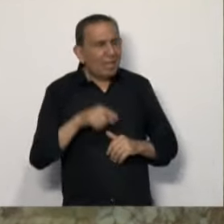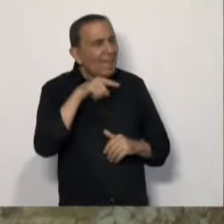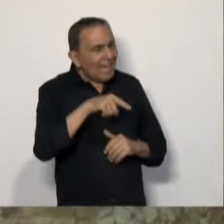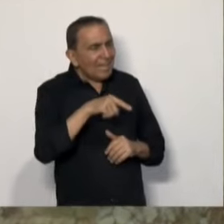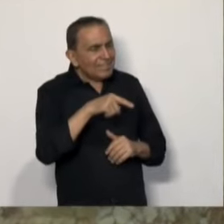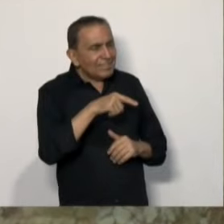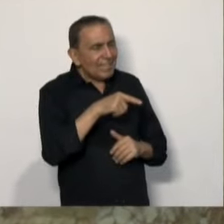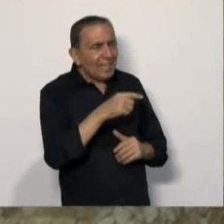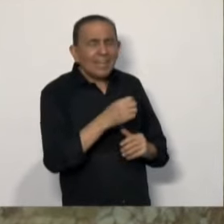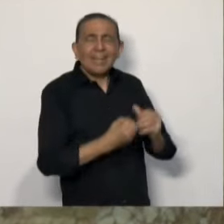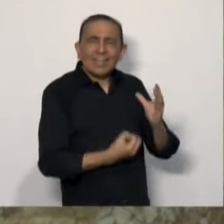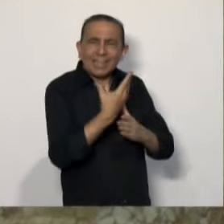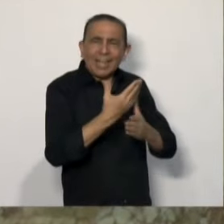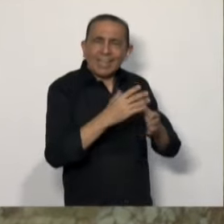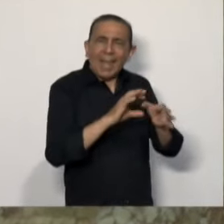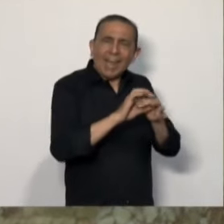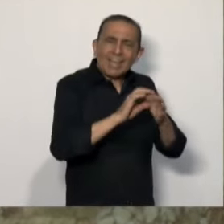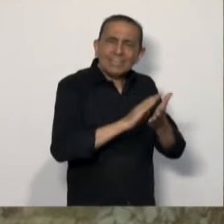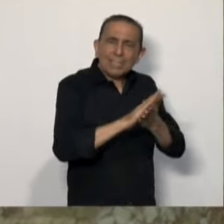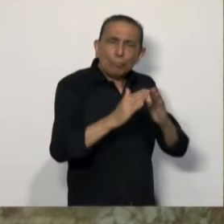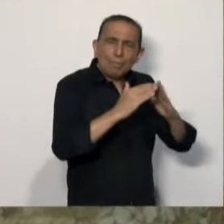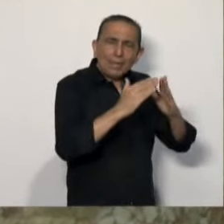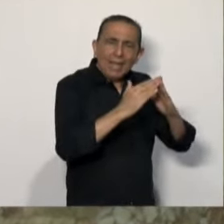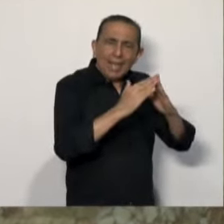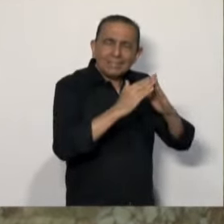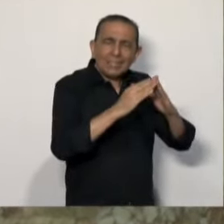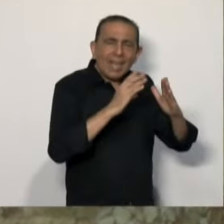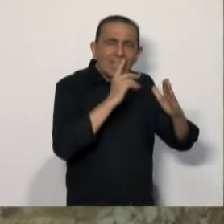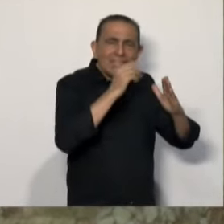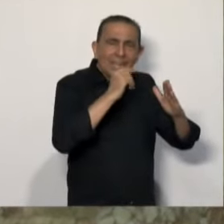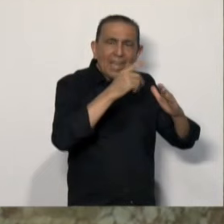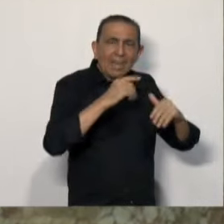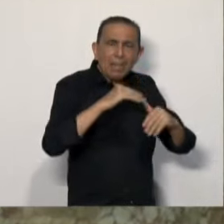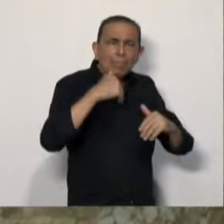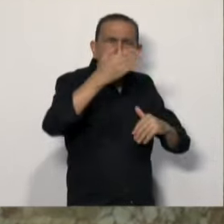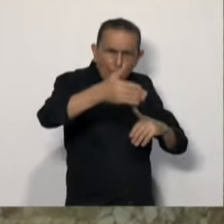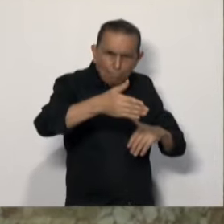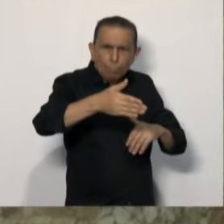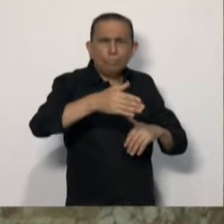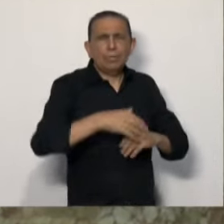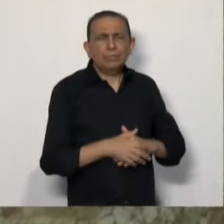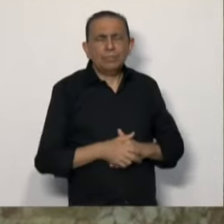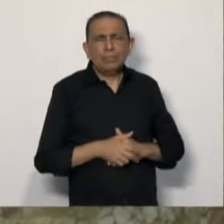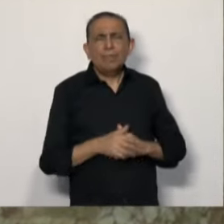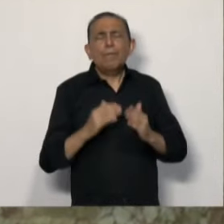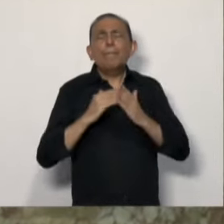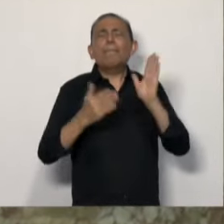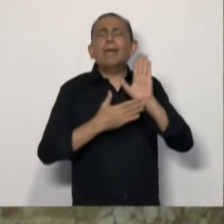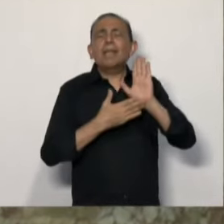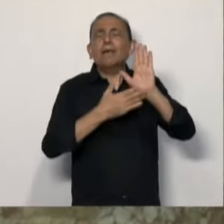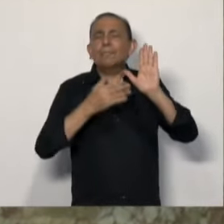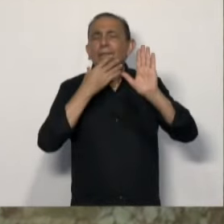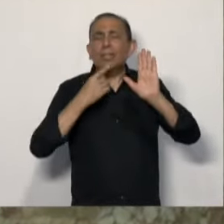Esta es la alianza que estableceré con la casa de Israel después de aquellos días. Oráculo